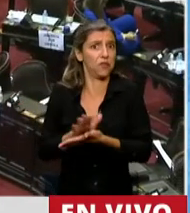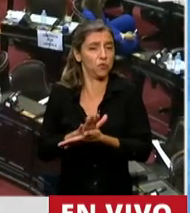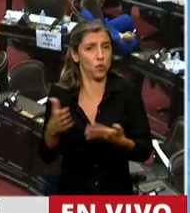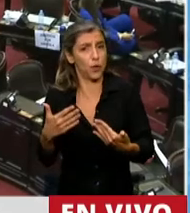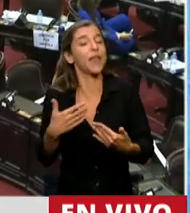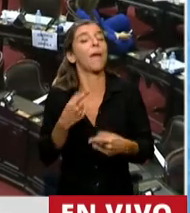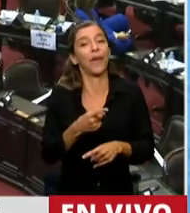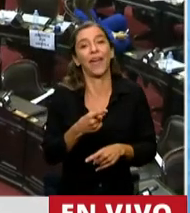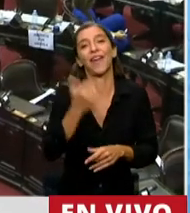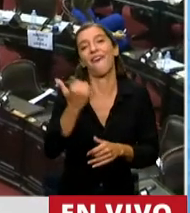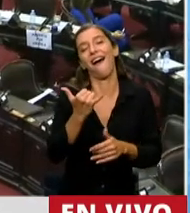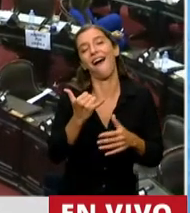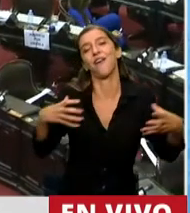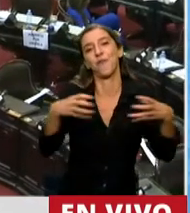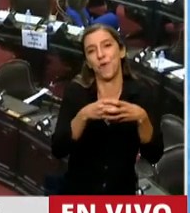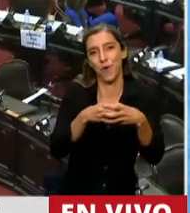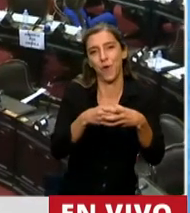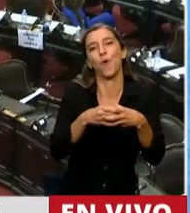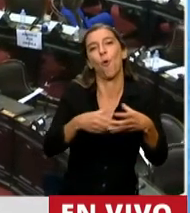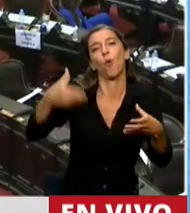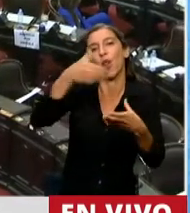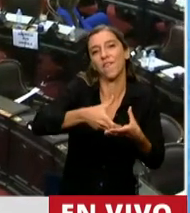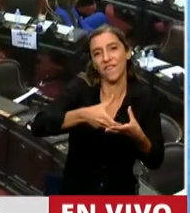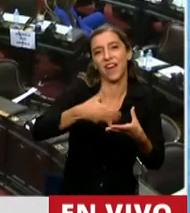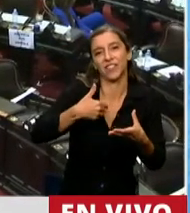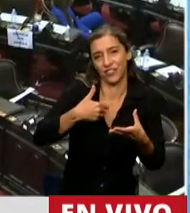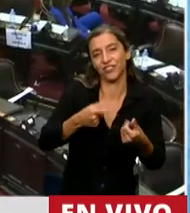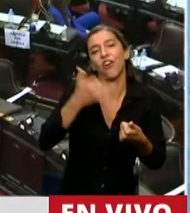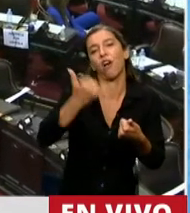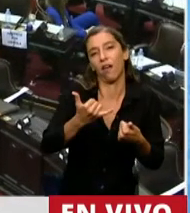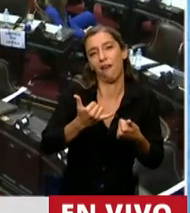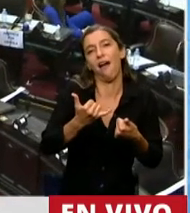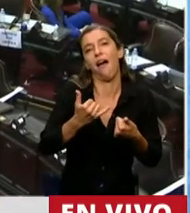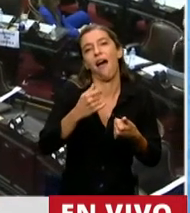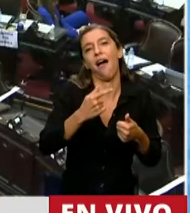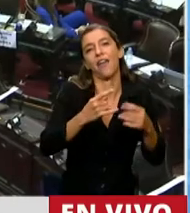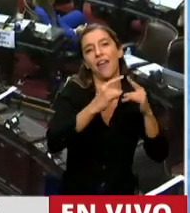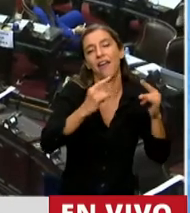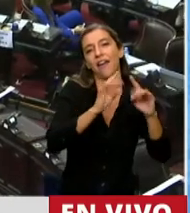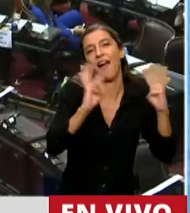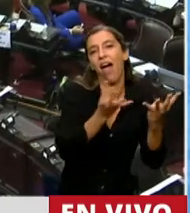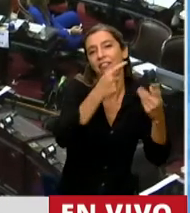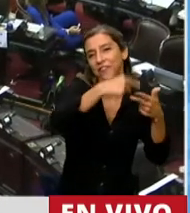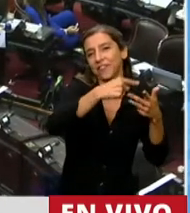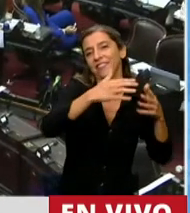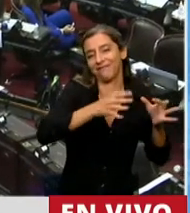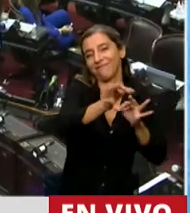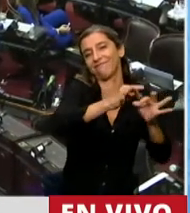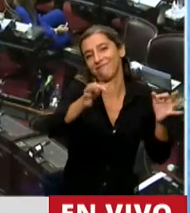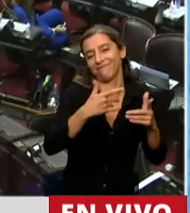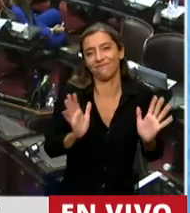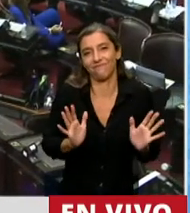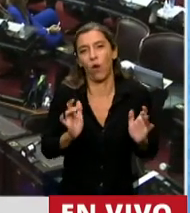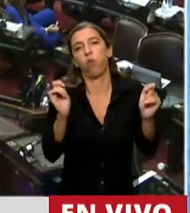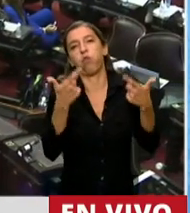inversor El Bellaco, que tiene un country, 350 hectáreas, etcétera, etcétera. O sea, las 55.000